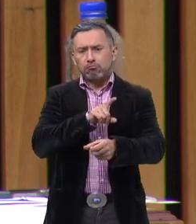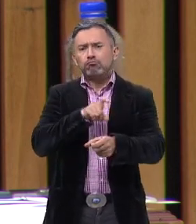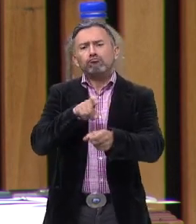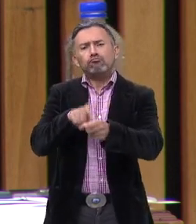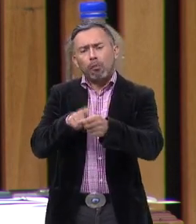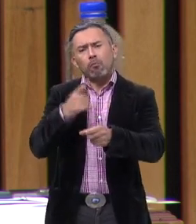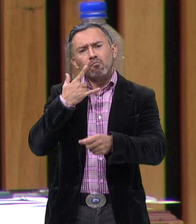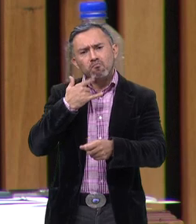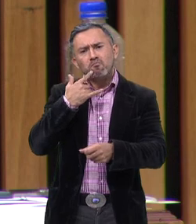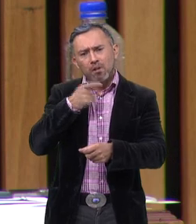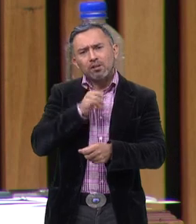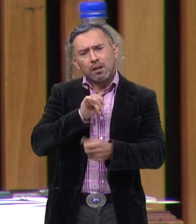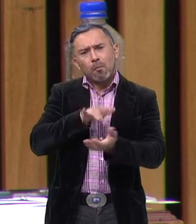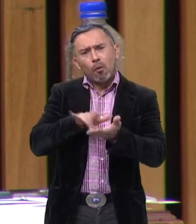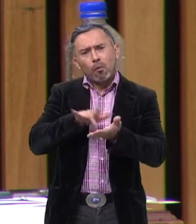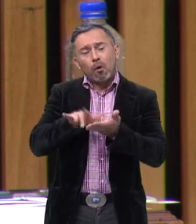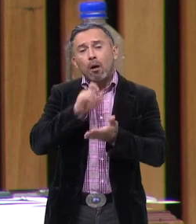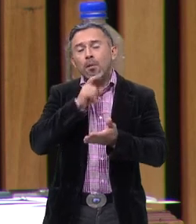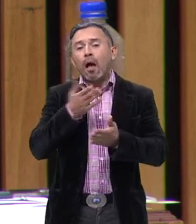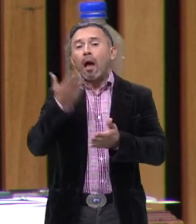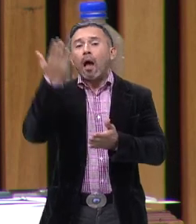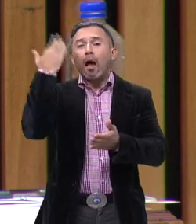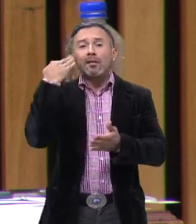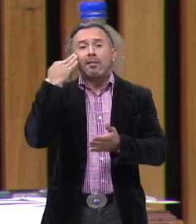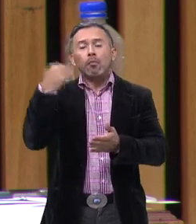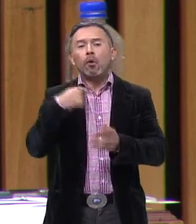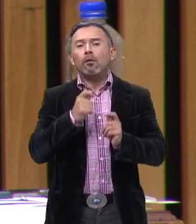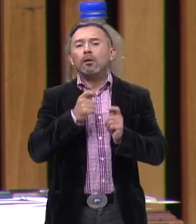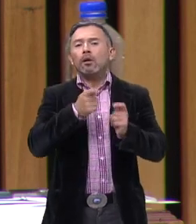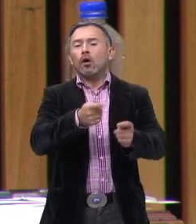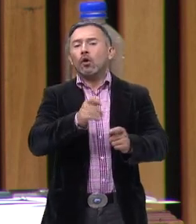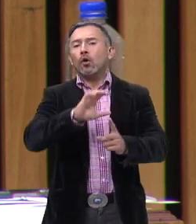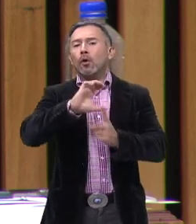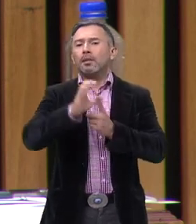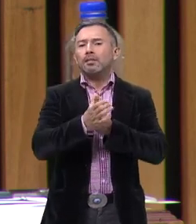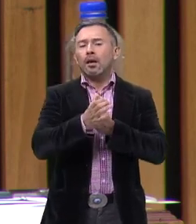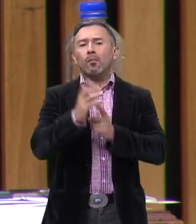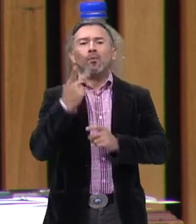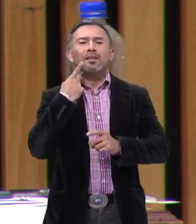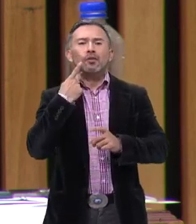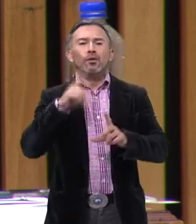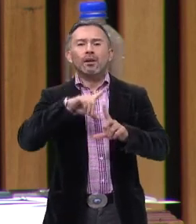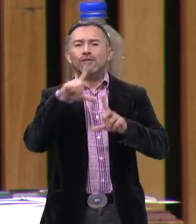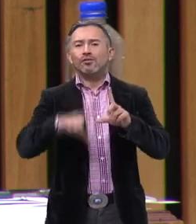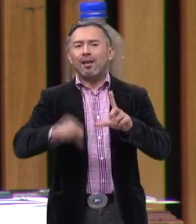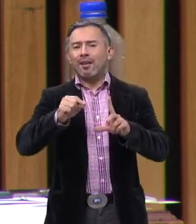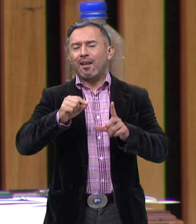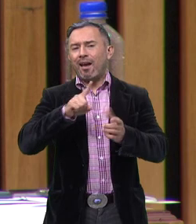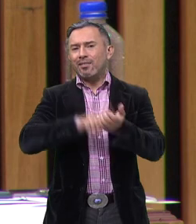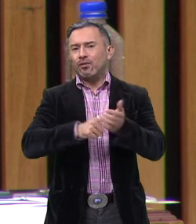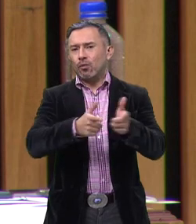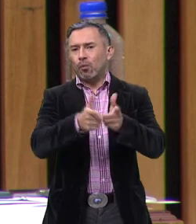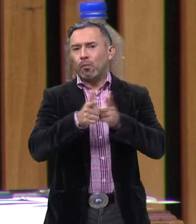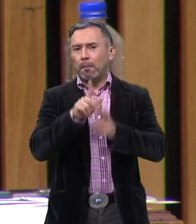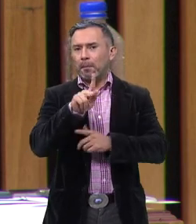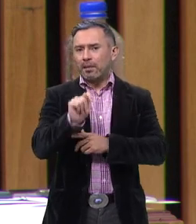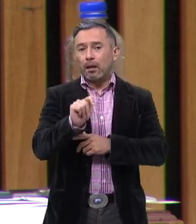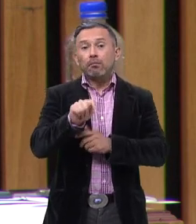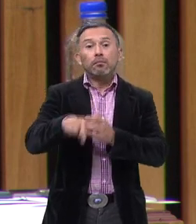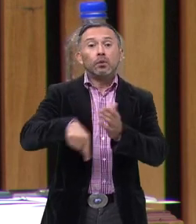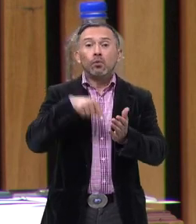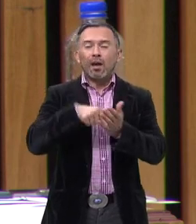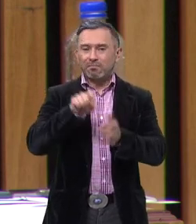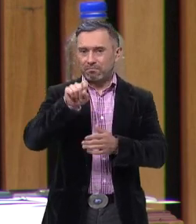momento ocupa el cargo de comisionado Político Nacional del partido del trabajo en el estado de Aguascalientes